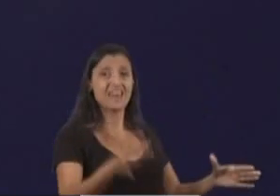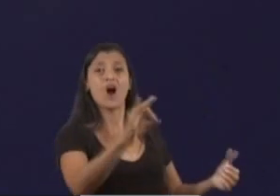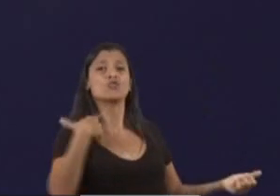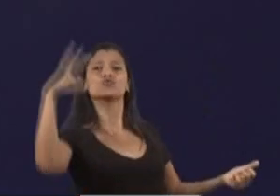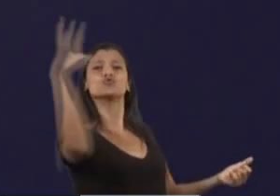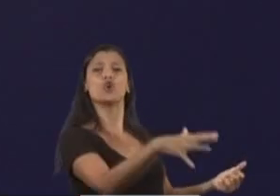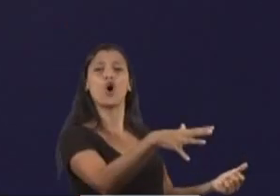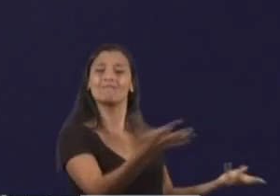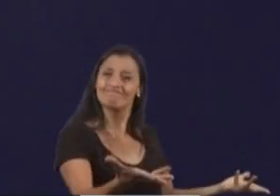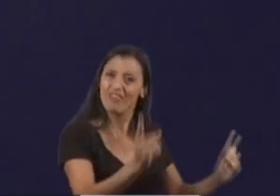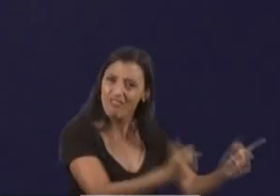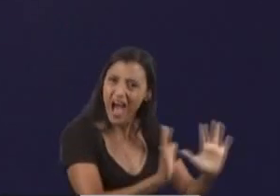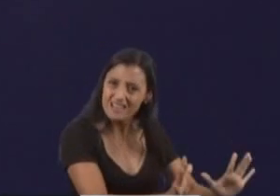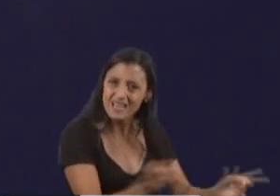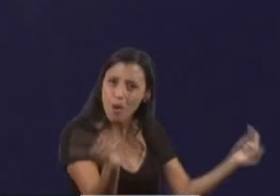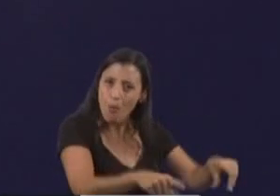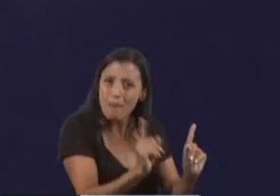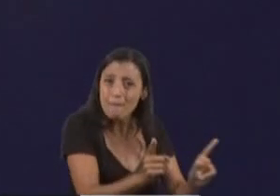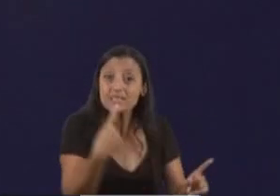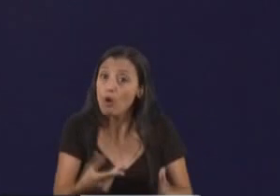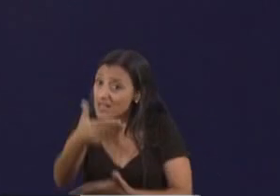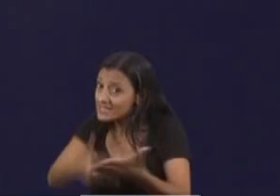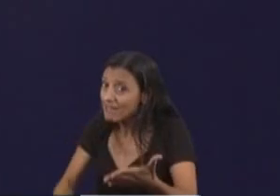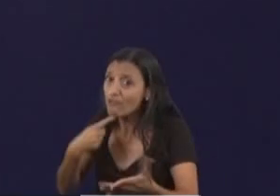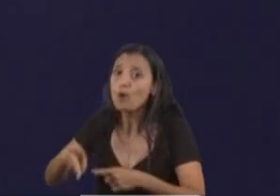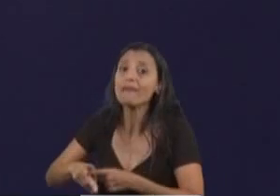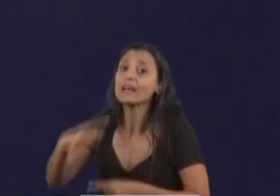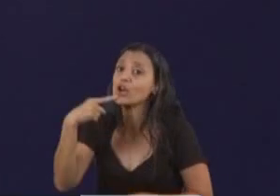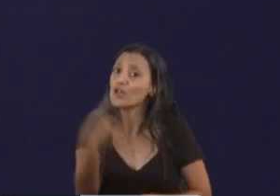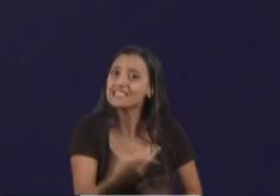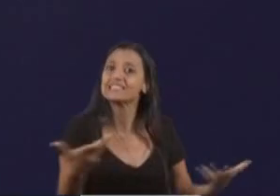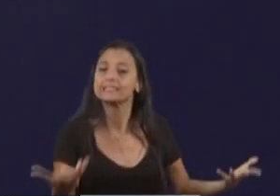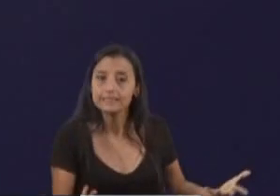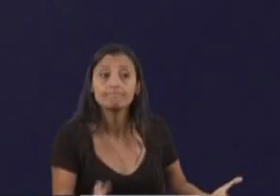directo en realidad, que es lo que más remarca el informe técnico, si